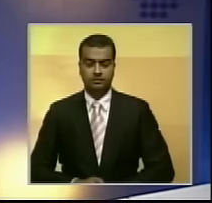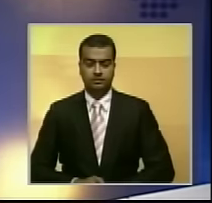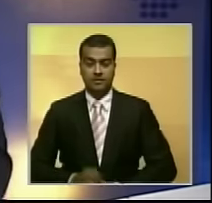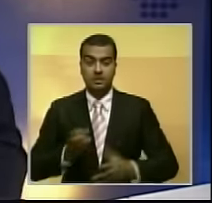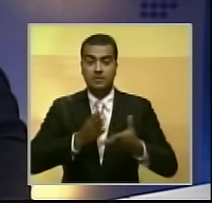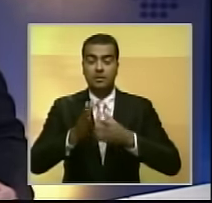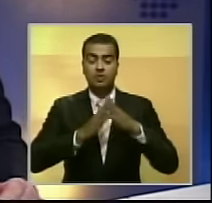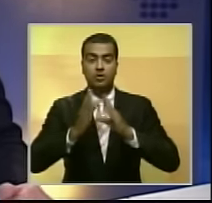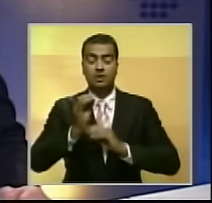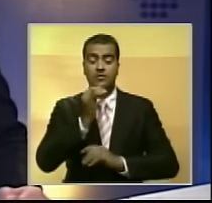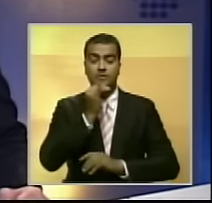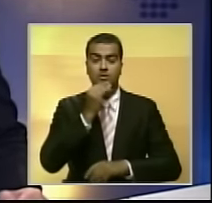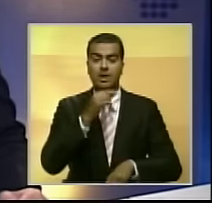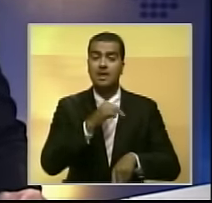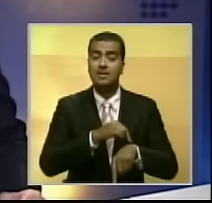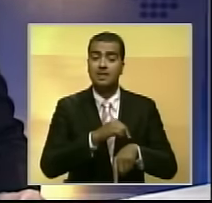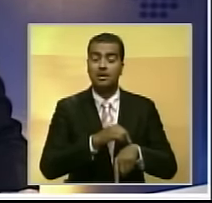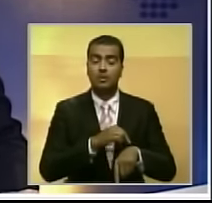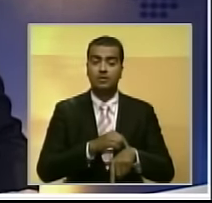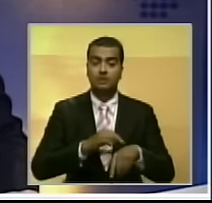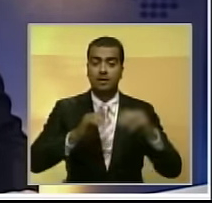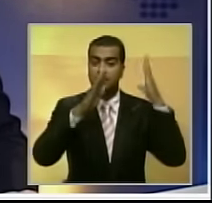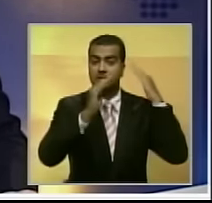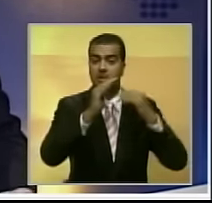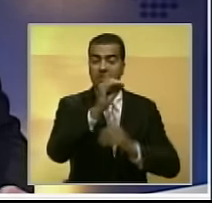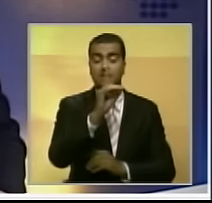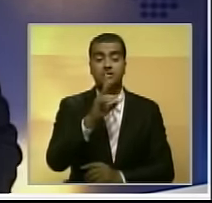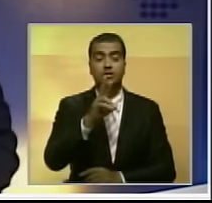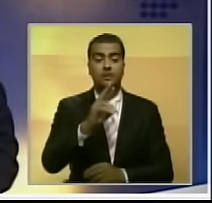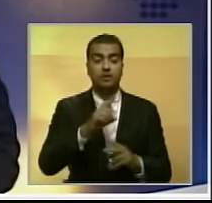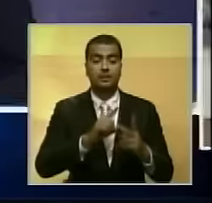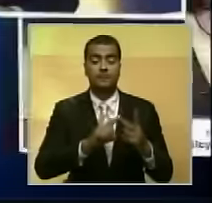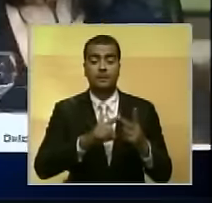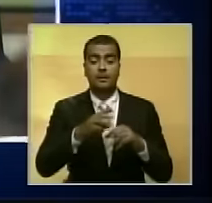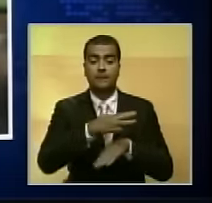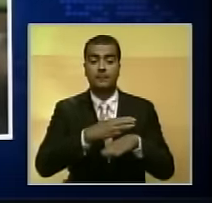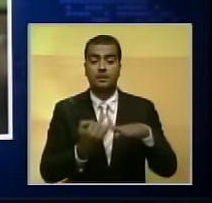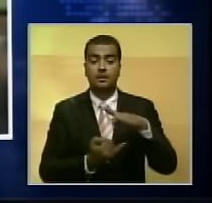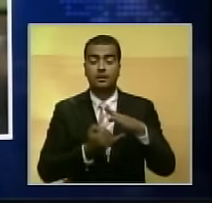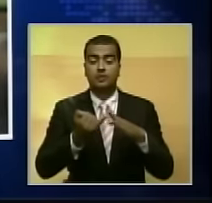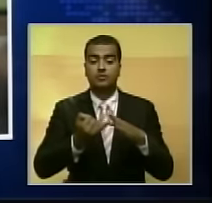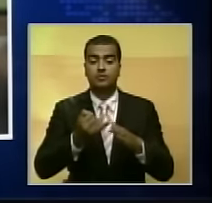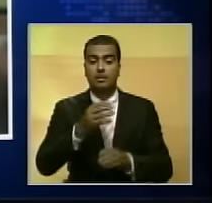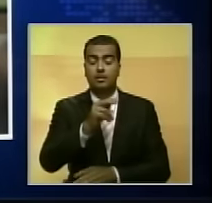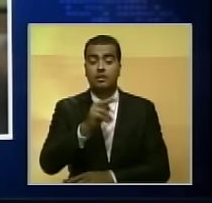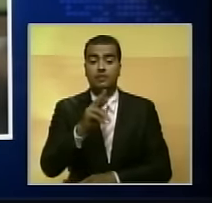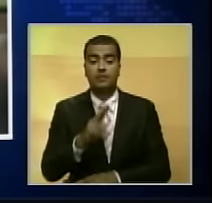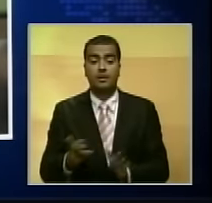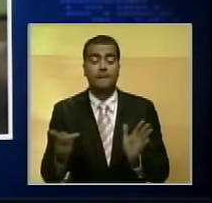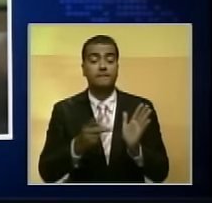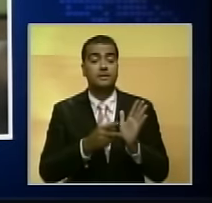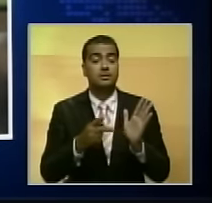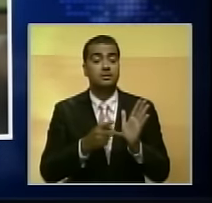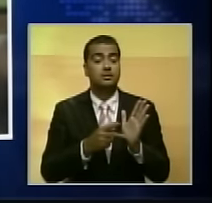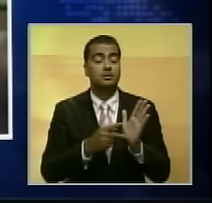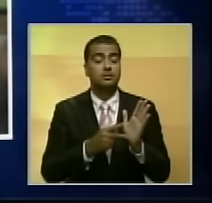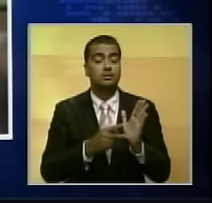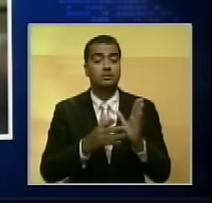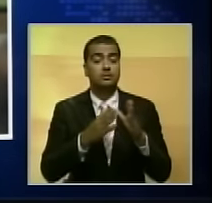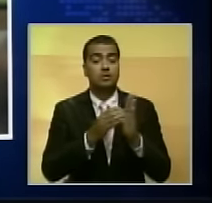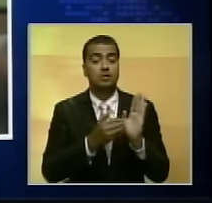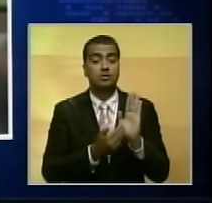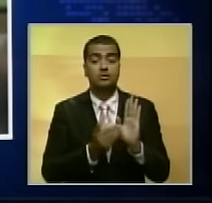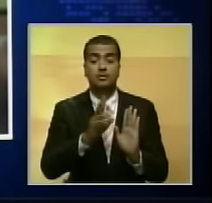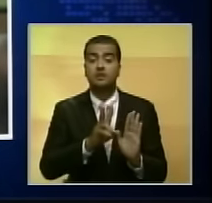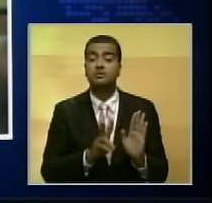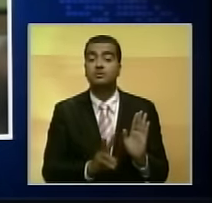Seguimos con las informaciones. A esta hora, la canciller Delcy Rodríguez y el ministro de Interior, Néstor Reverol, presentan al cuerpo diplomático acreditado en